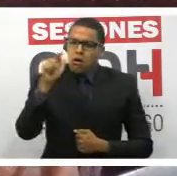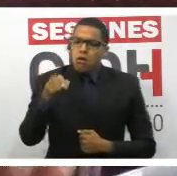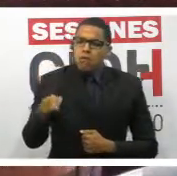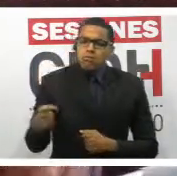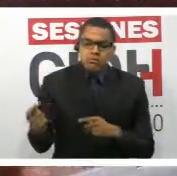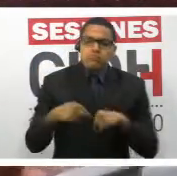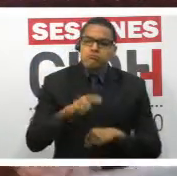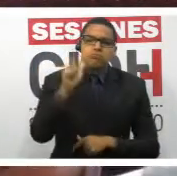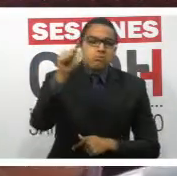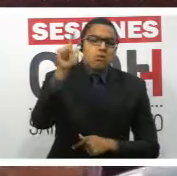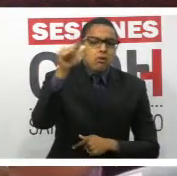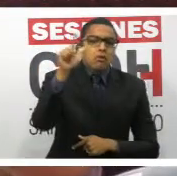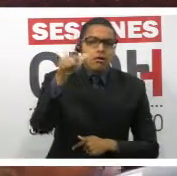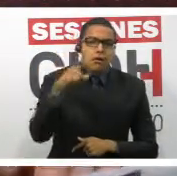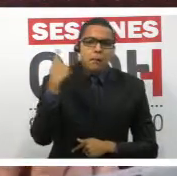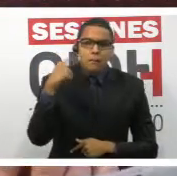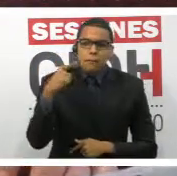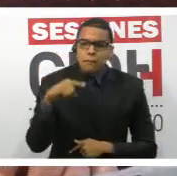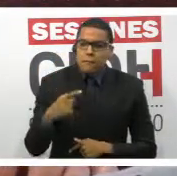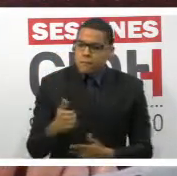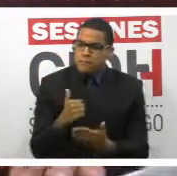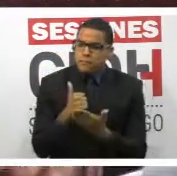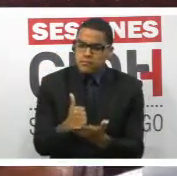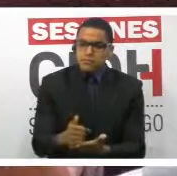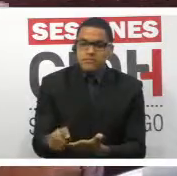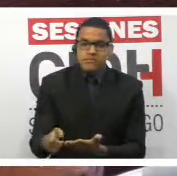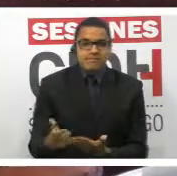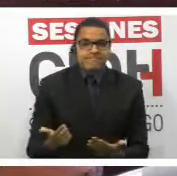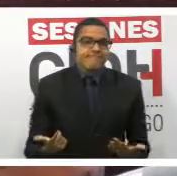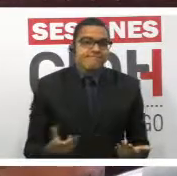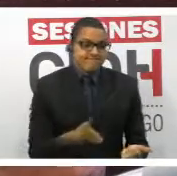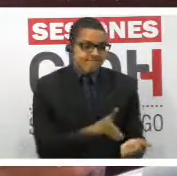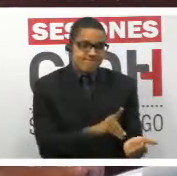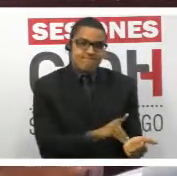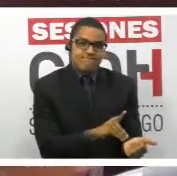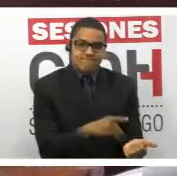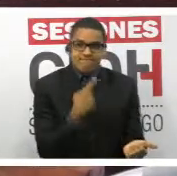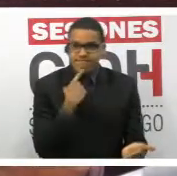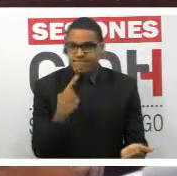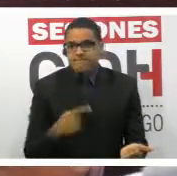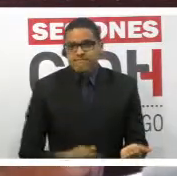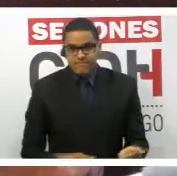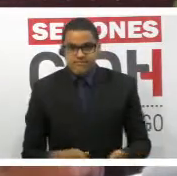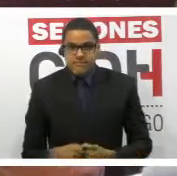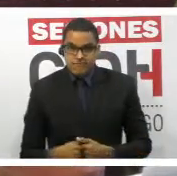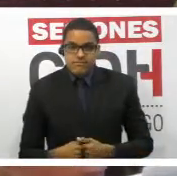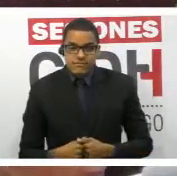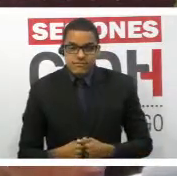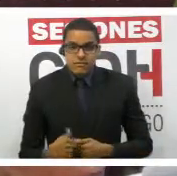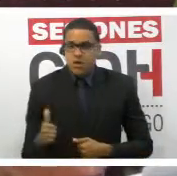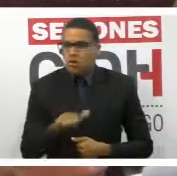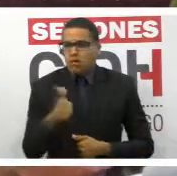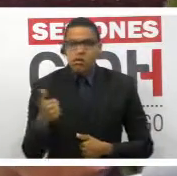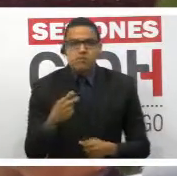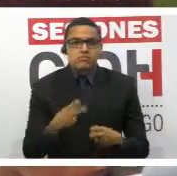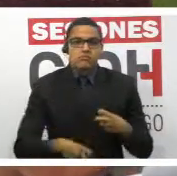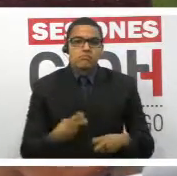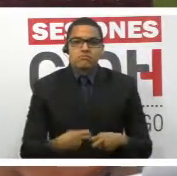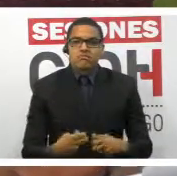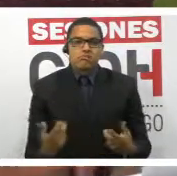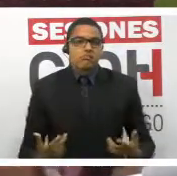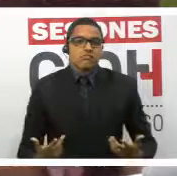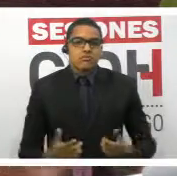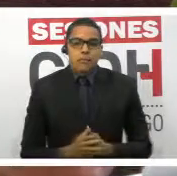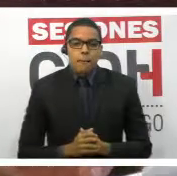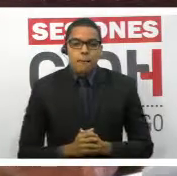poder practicarle el estudio ginecológico otra situación también la d